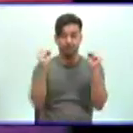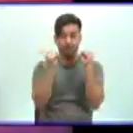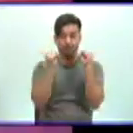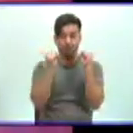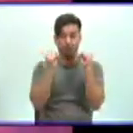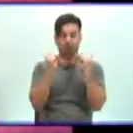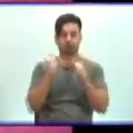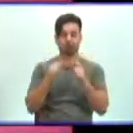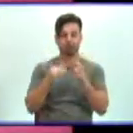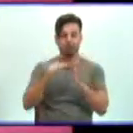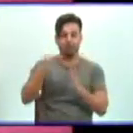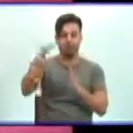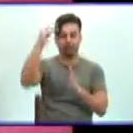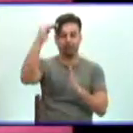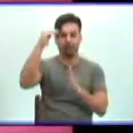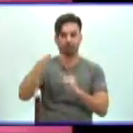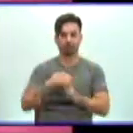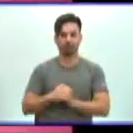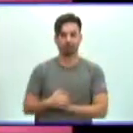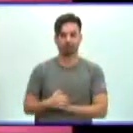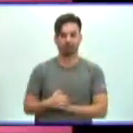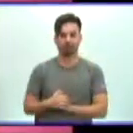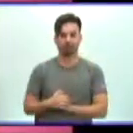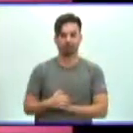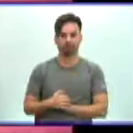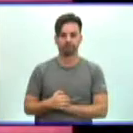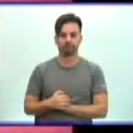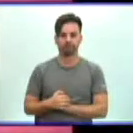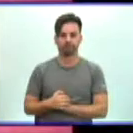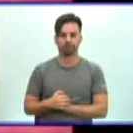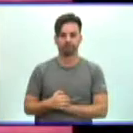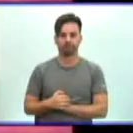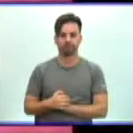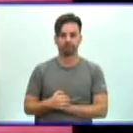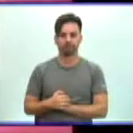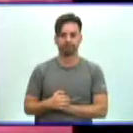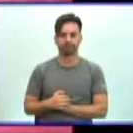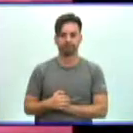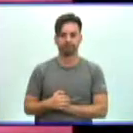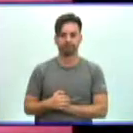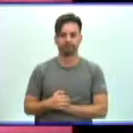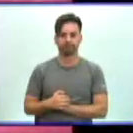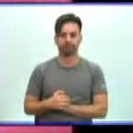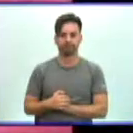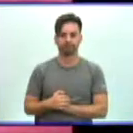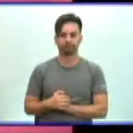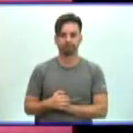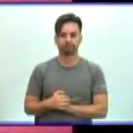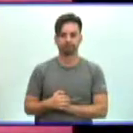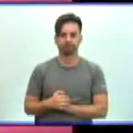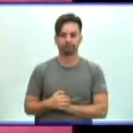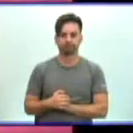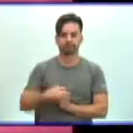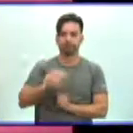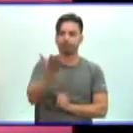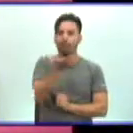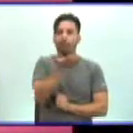En el hemisferio norte, el aire cae justo al norte de los trópicos, pero se eleva más al norte en las regiones más